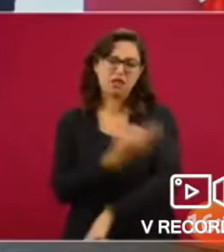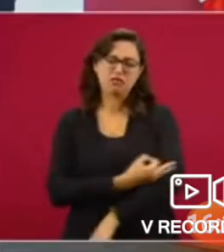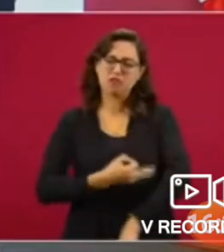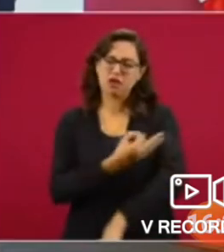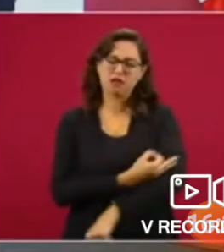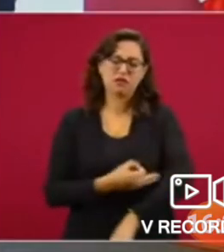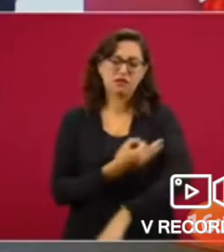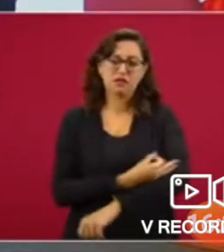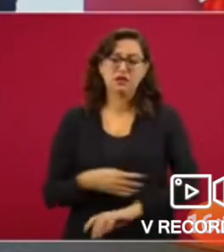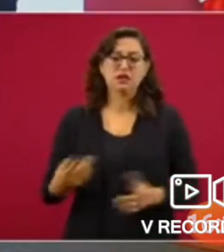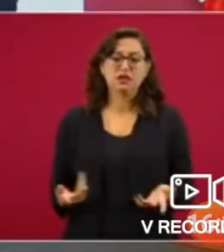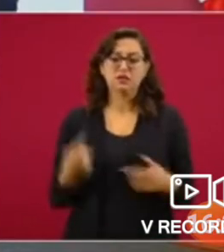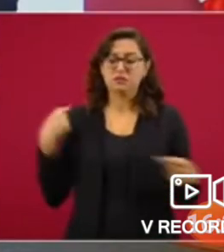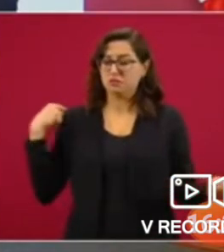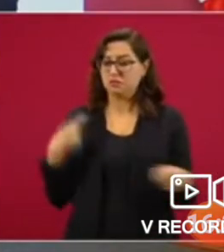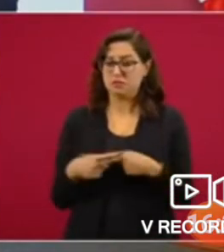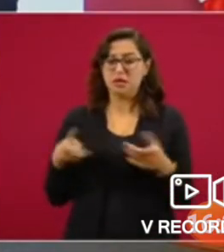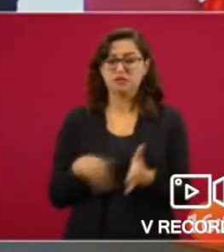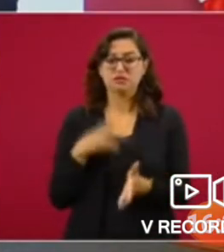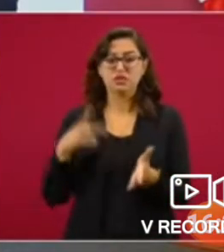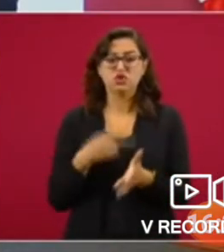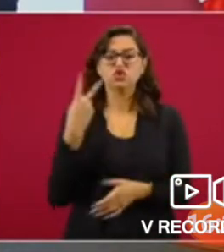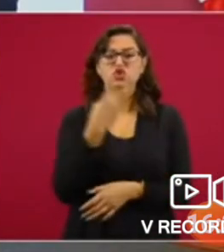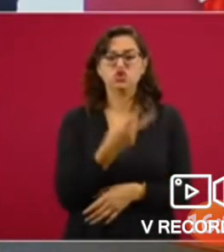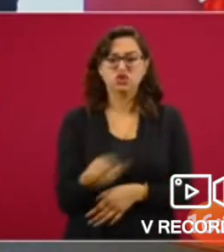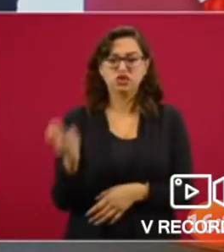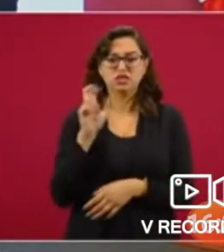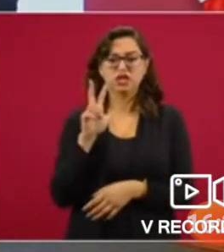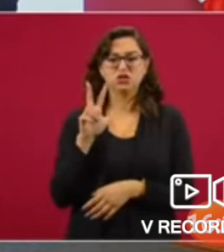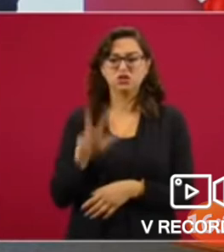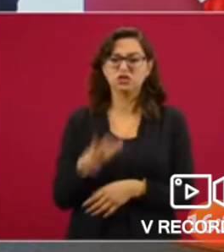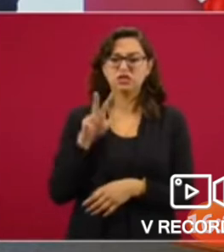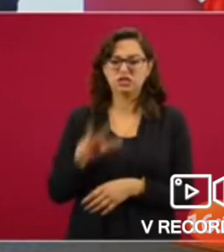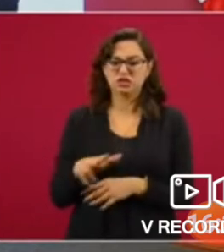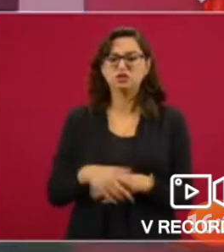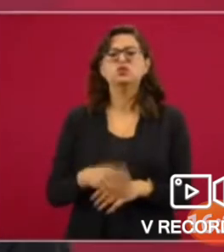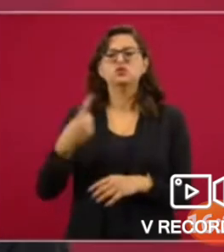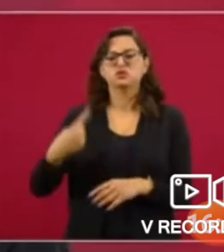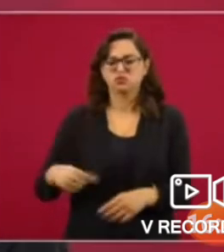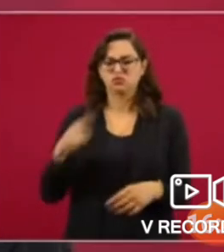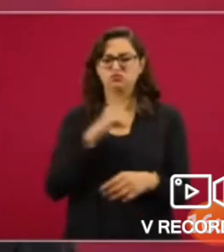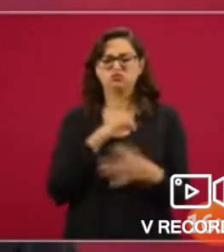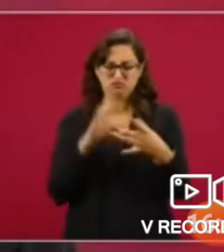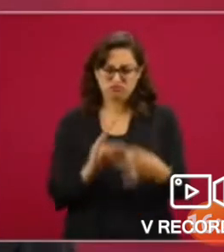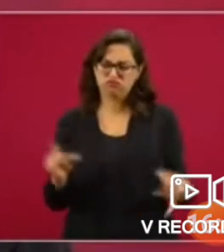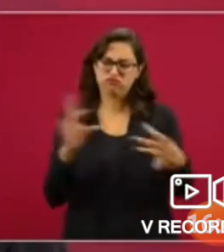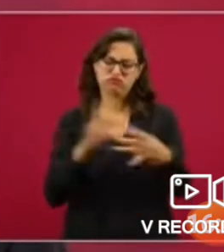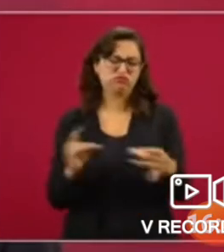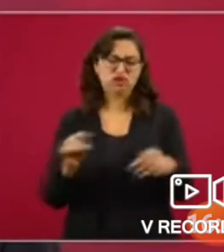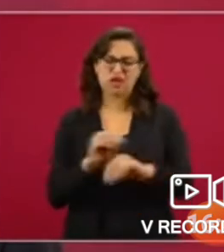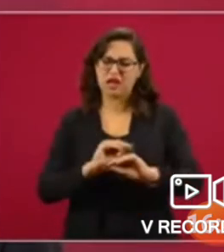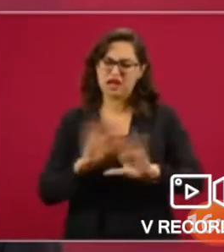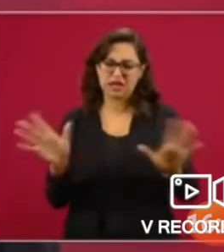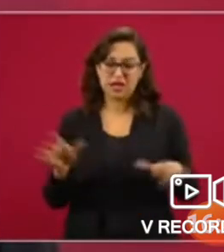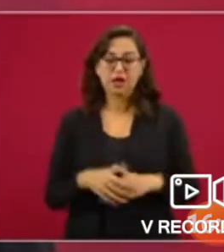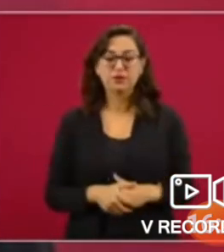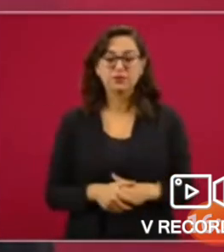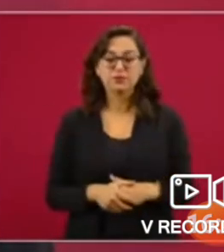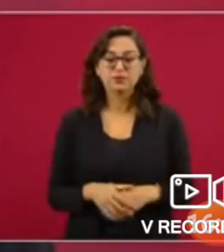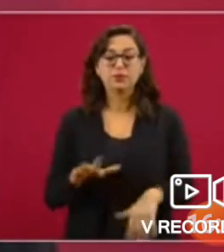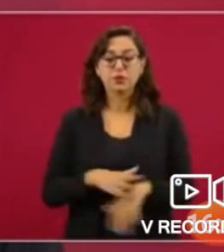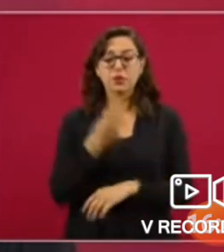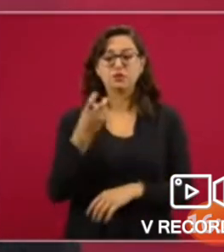las que ya llevamos 218 y hemos identificado puntualmente cuáles son estos componentes. Y uno de ellos es la